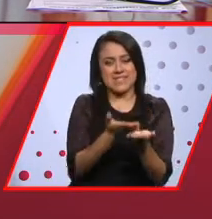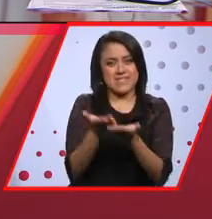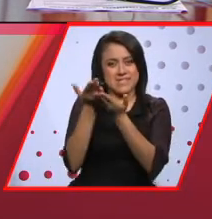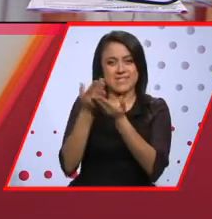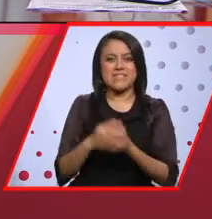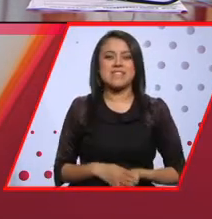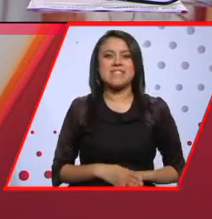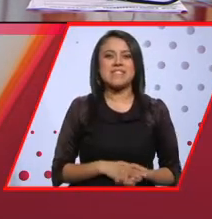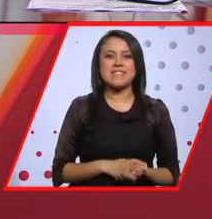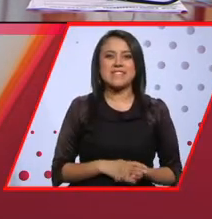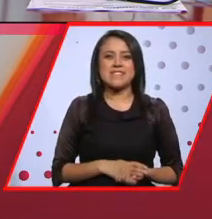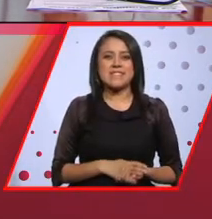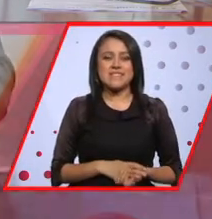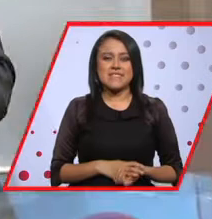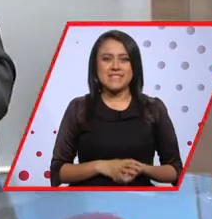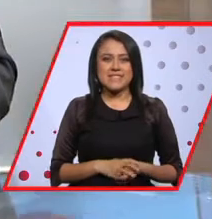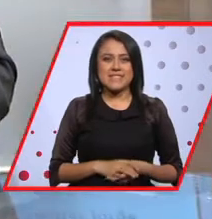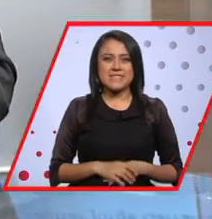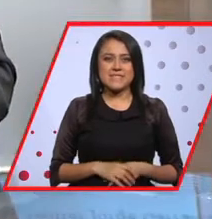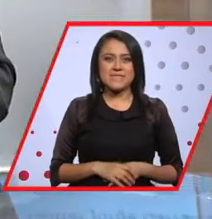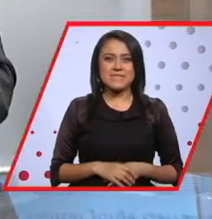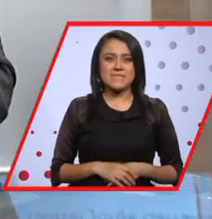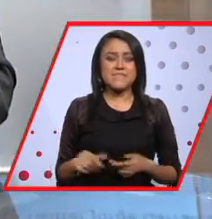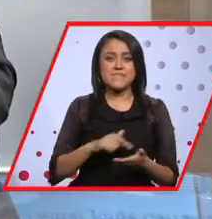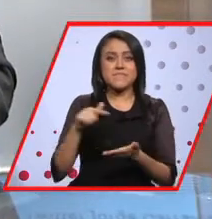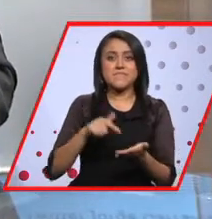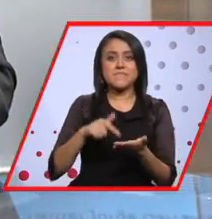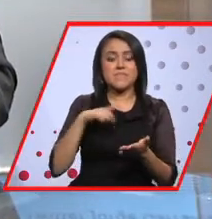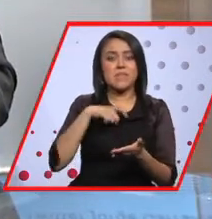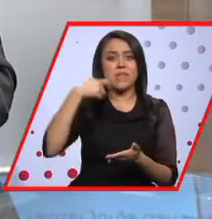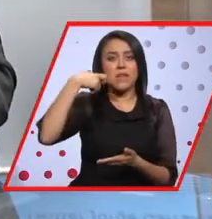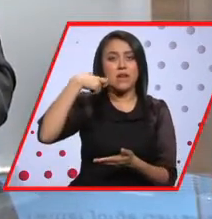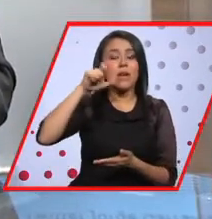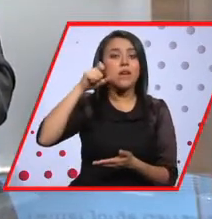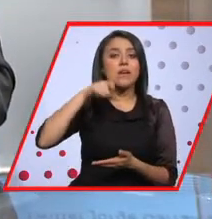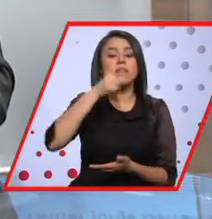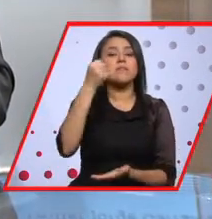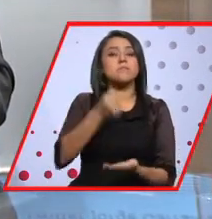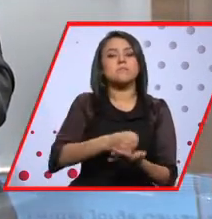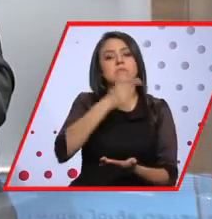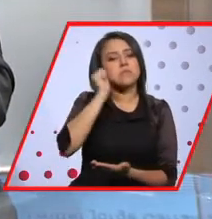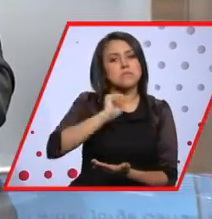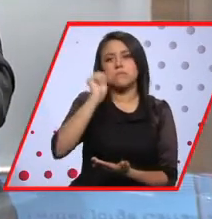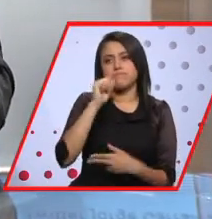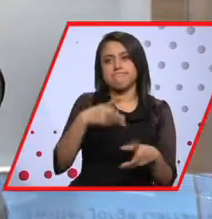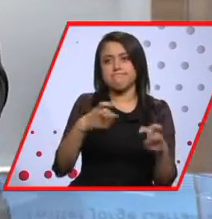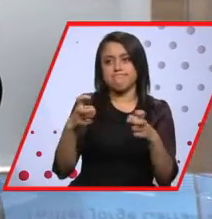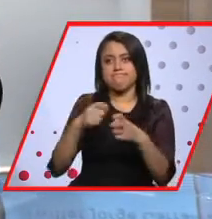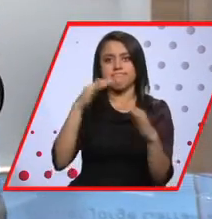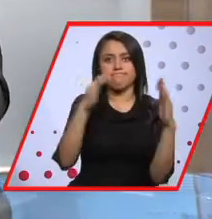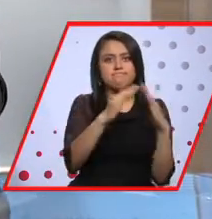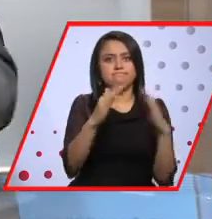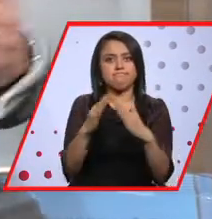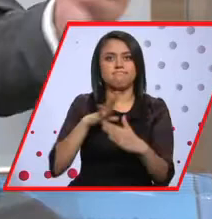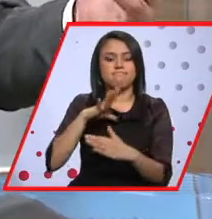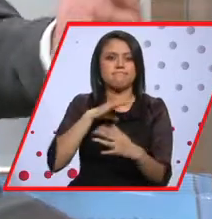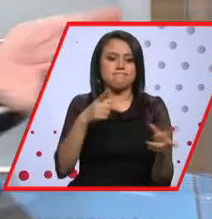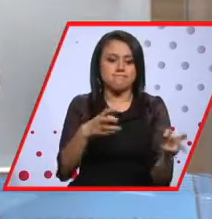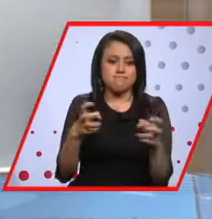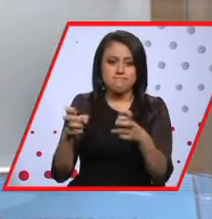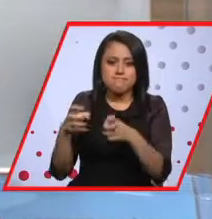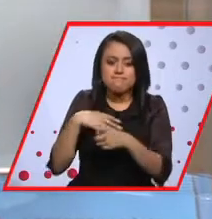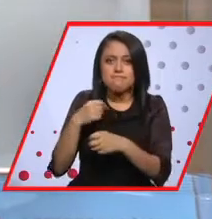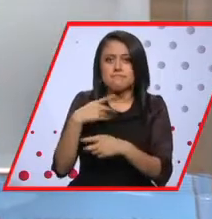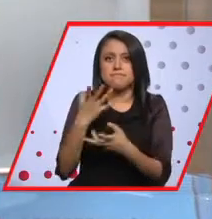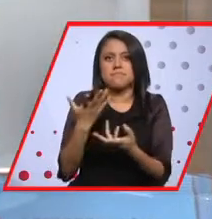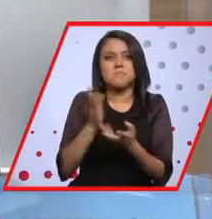amable. Gracias. Vamos a quien corresponde a Querétaro, denuncian robos a continuos a casa habitación. Cuando uno es esporádico y se van,